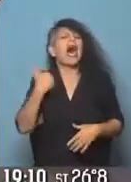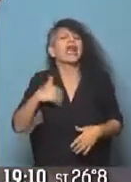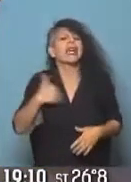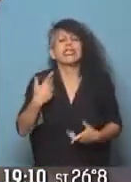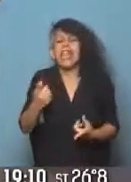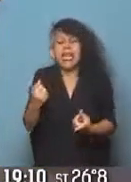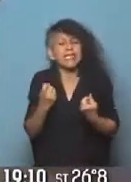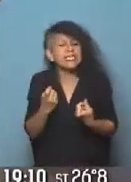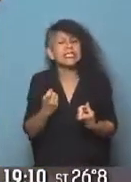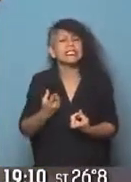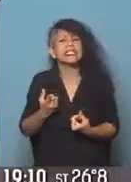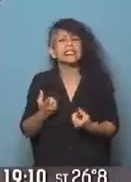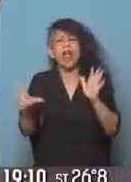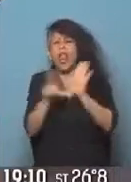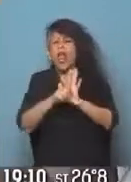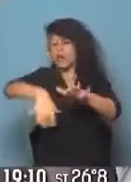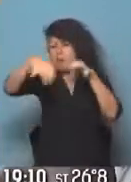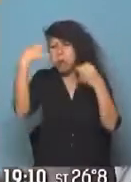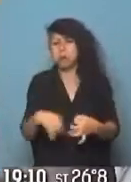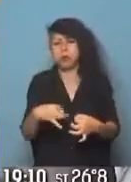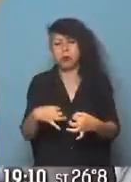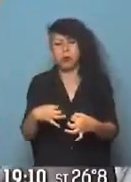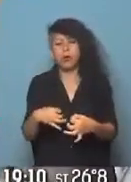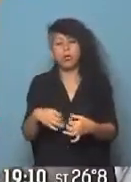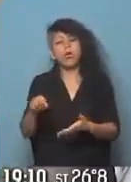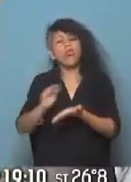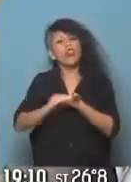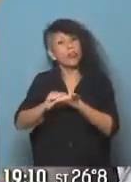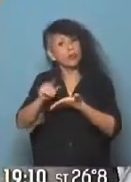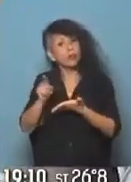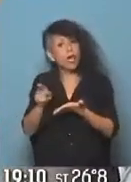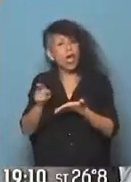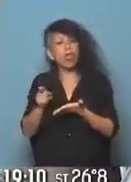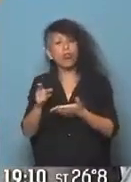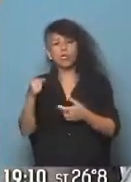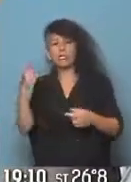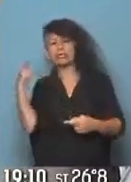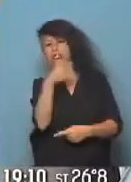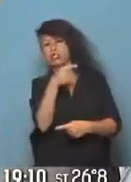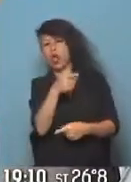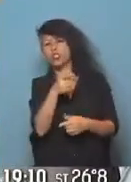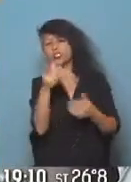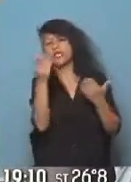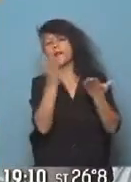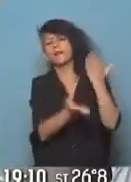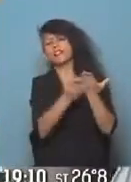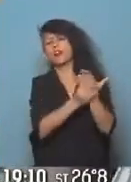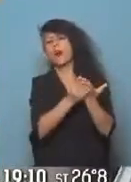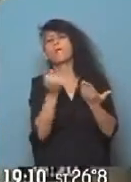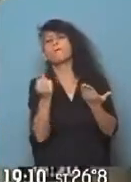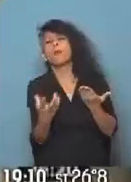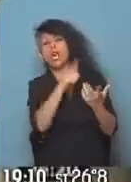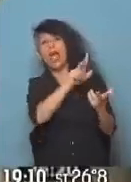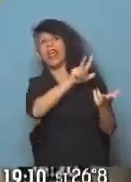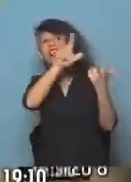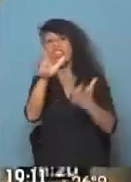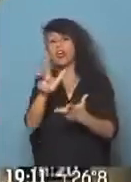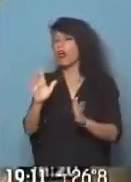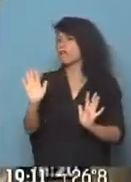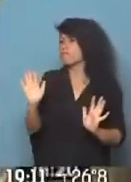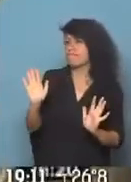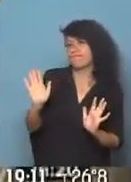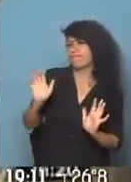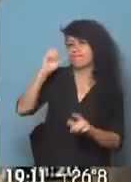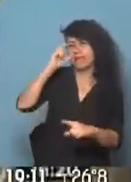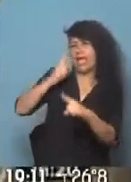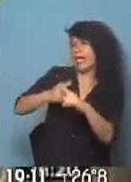cívica carrió apunta al ministro garavano por su disconformidad con pedir el desafuero de la ex presidenta